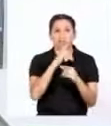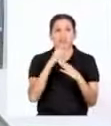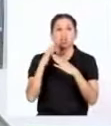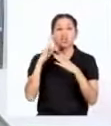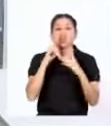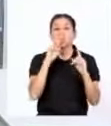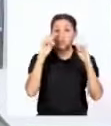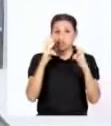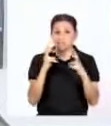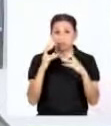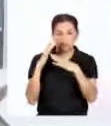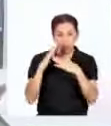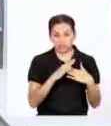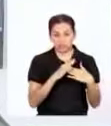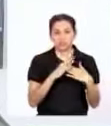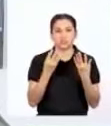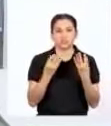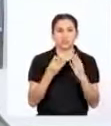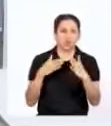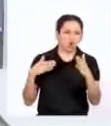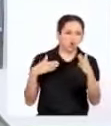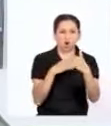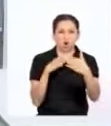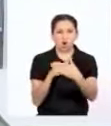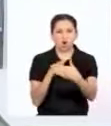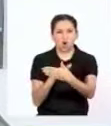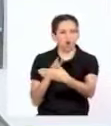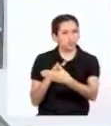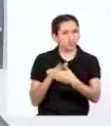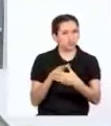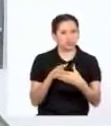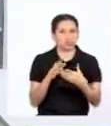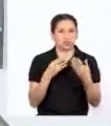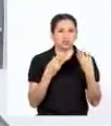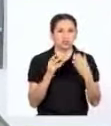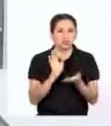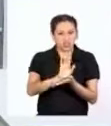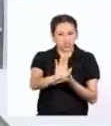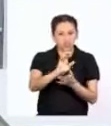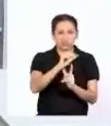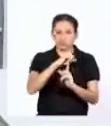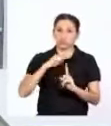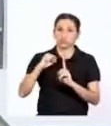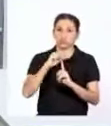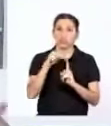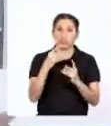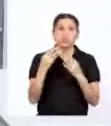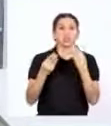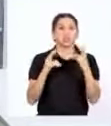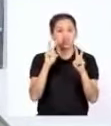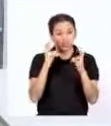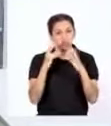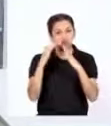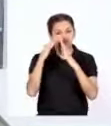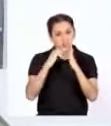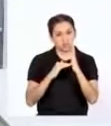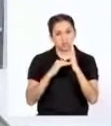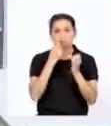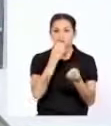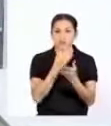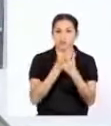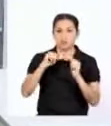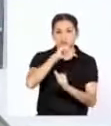afecta sus proyectos de vida y a la vez incita a la exclusión social, vulnerando el bien común y